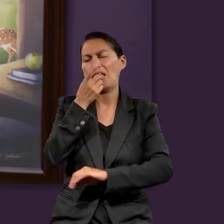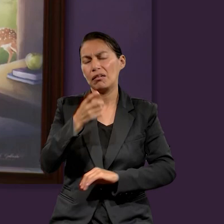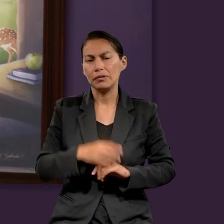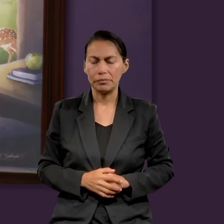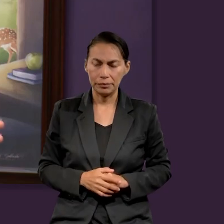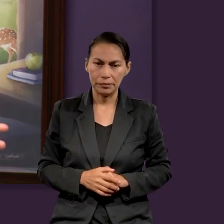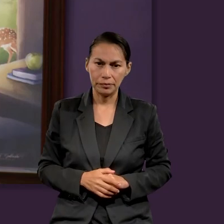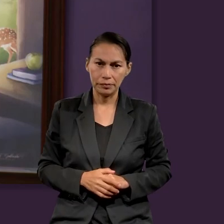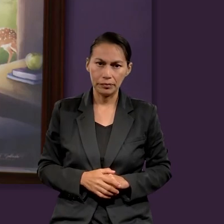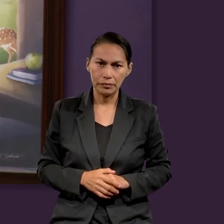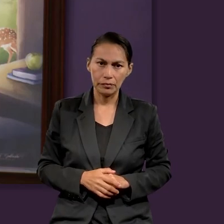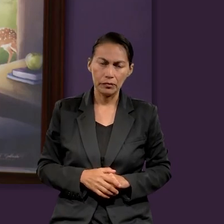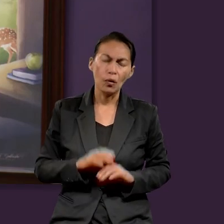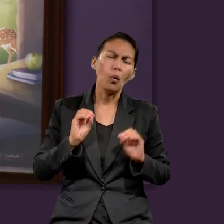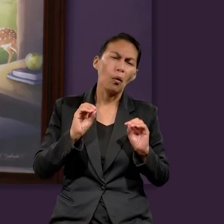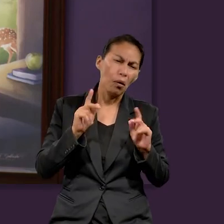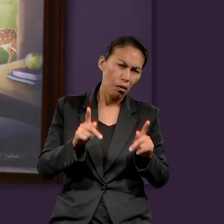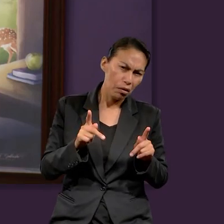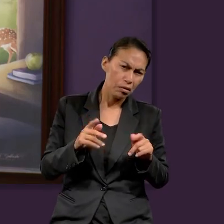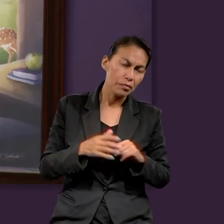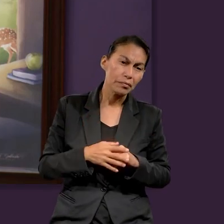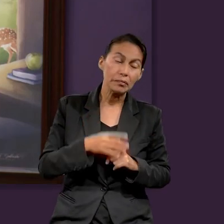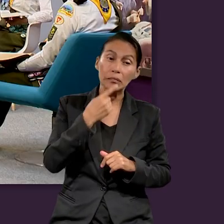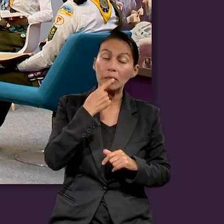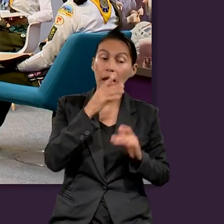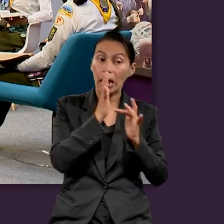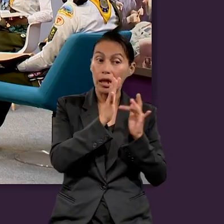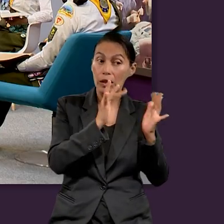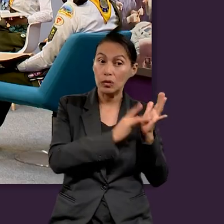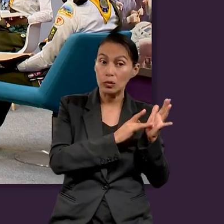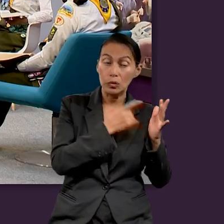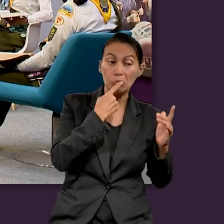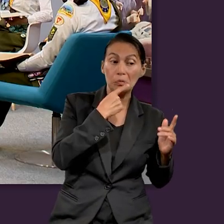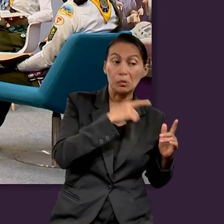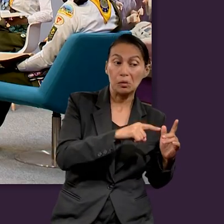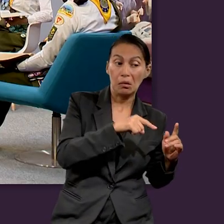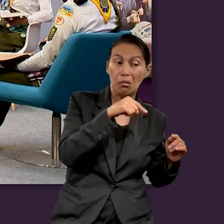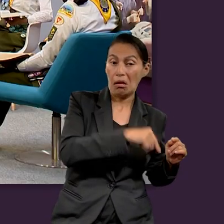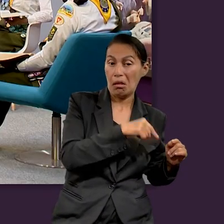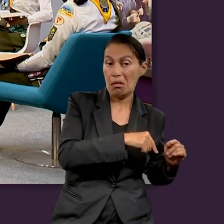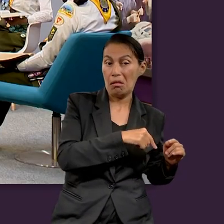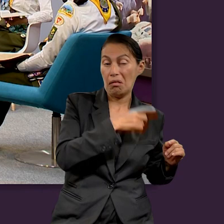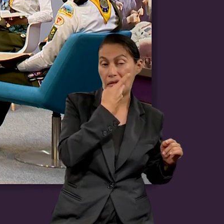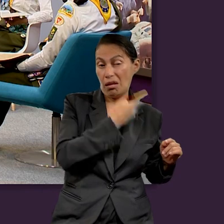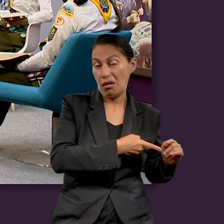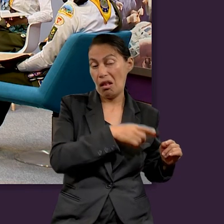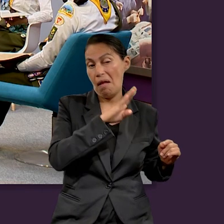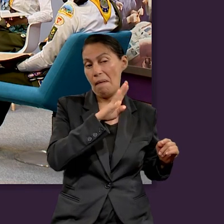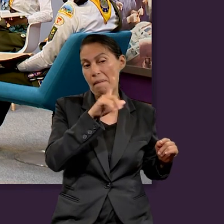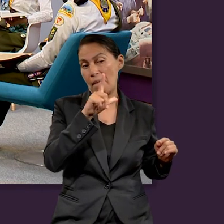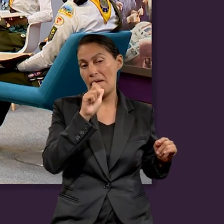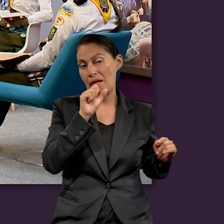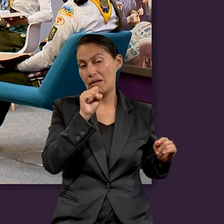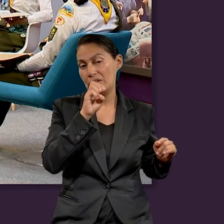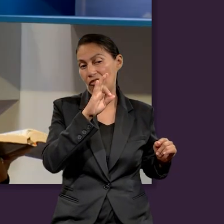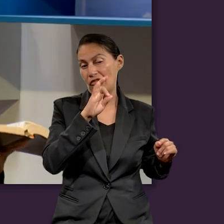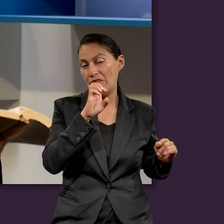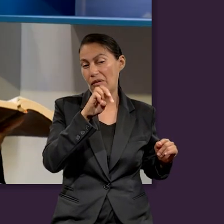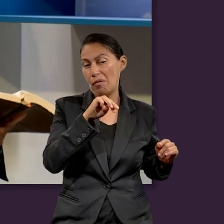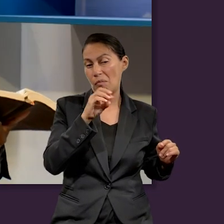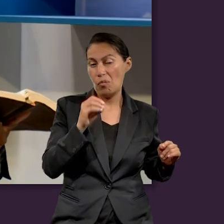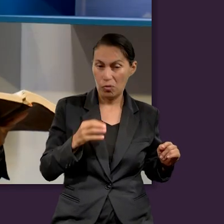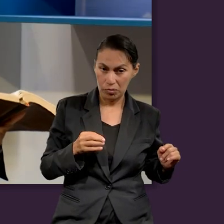decir todo lo contrario incluso Okay una de las de las instancias acusaron a Jesús de ser blasfemo